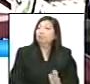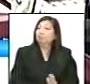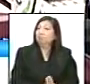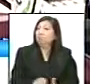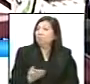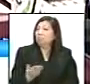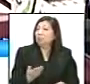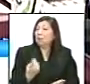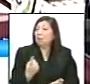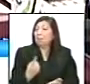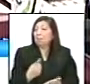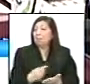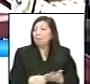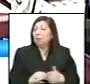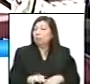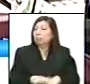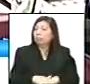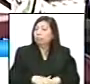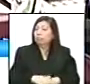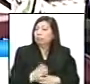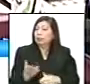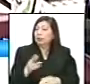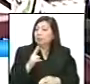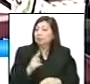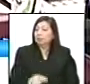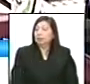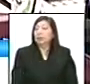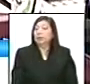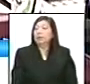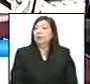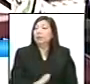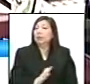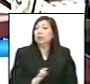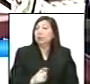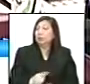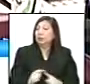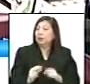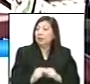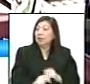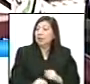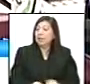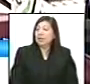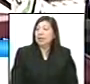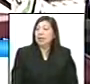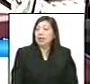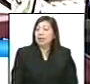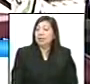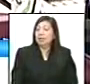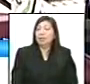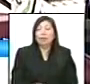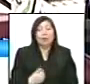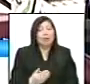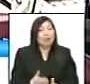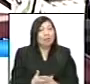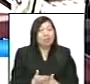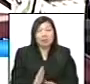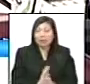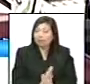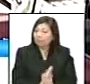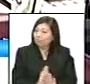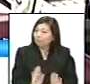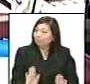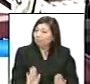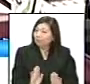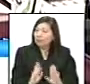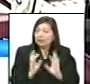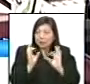ciertos sectores por tratar de reconocer en el Perú los estados plurinacionales, cosa que yo no comparto desde ningún punto de vista, porque creo que